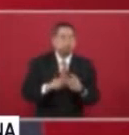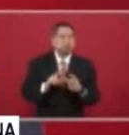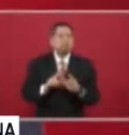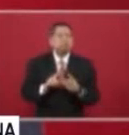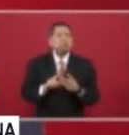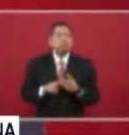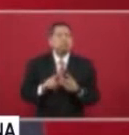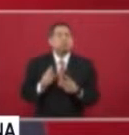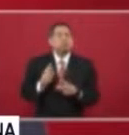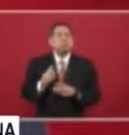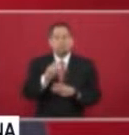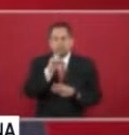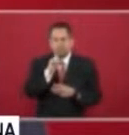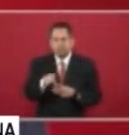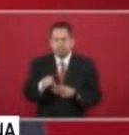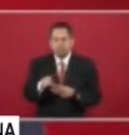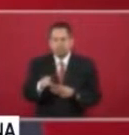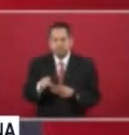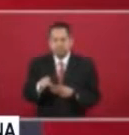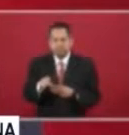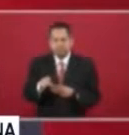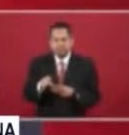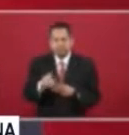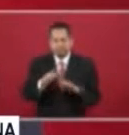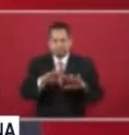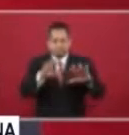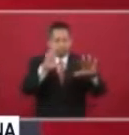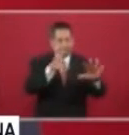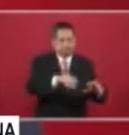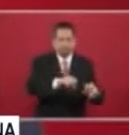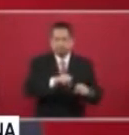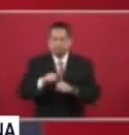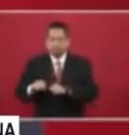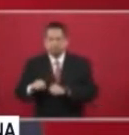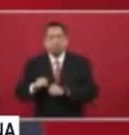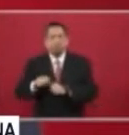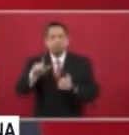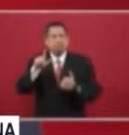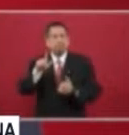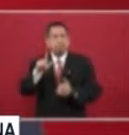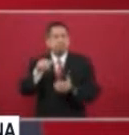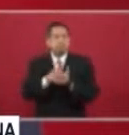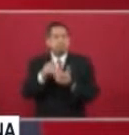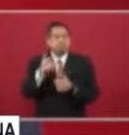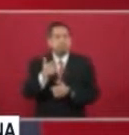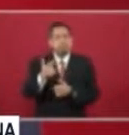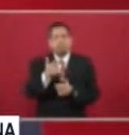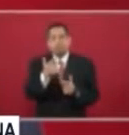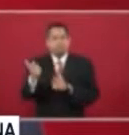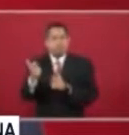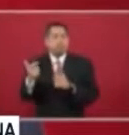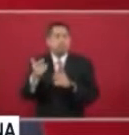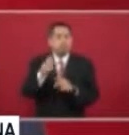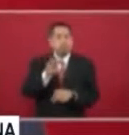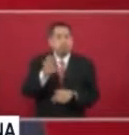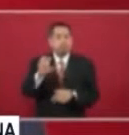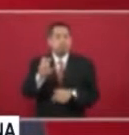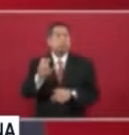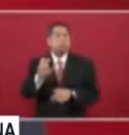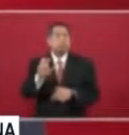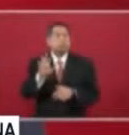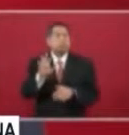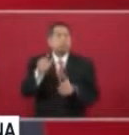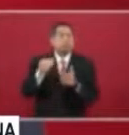eventualmente y Consecuentemente para una un ente administrativo como la guardia nacional que